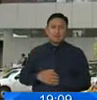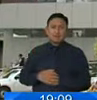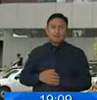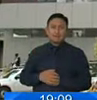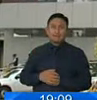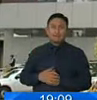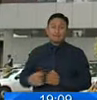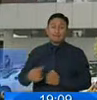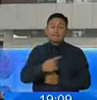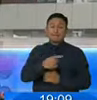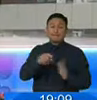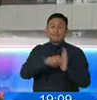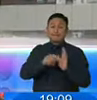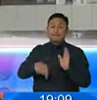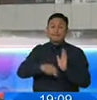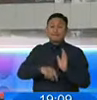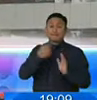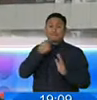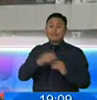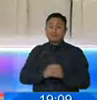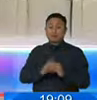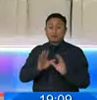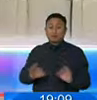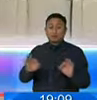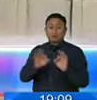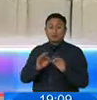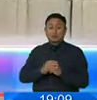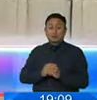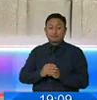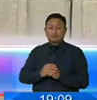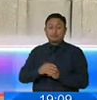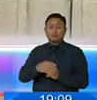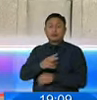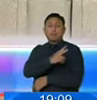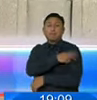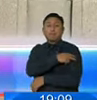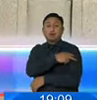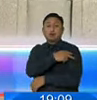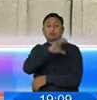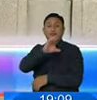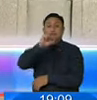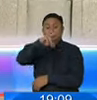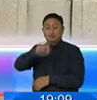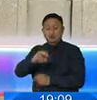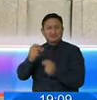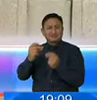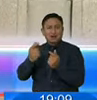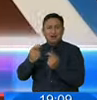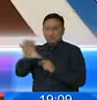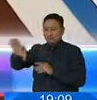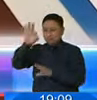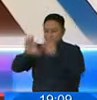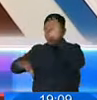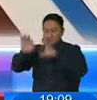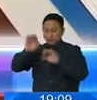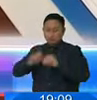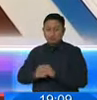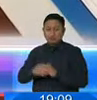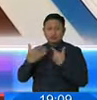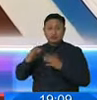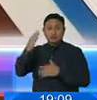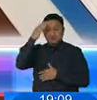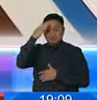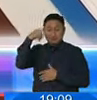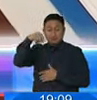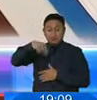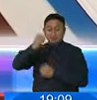Para Quintana, luego de ello, y lo más importante, es agilizar las elecciones de los vocales del Consejo Nacional Electoral Transitorio, considerando que ya estamos en